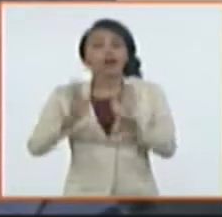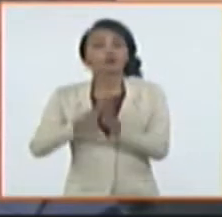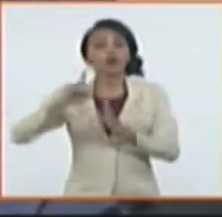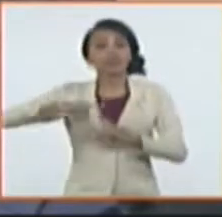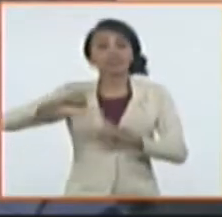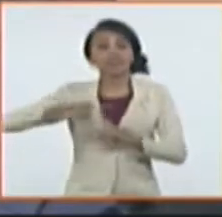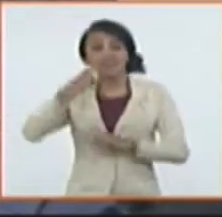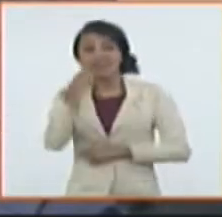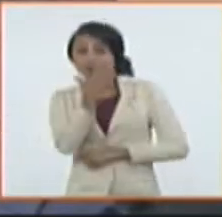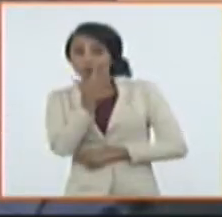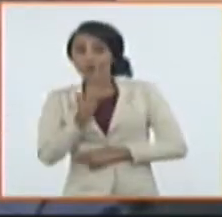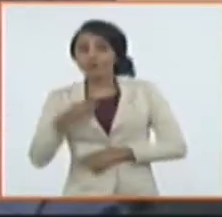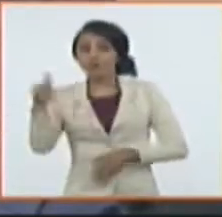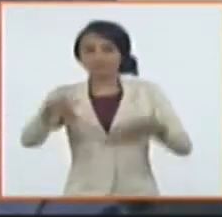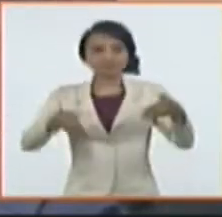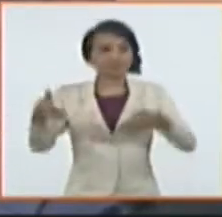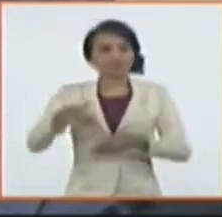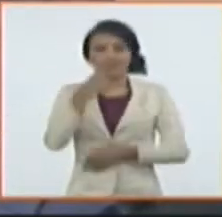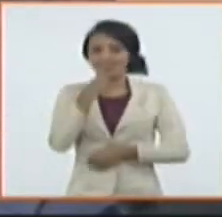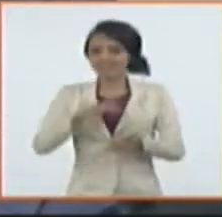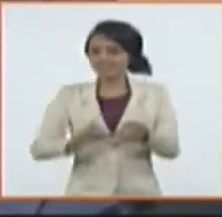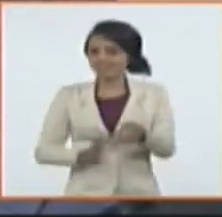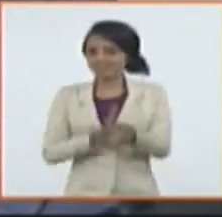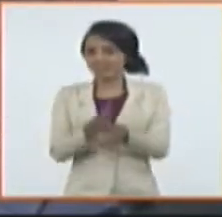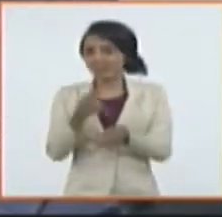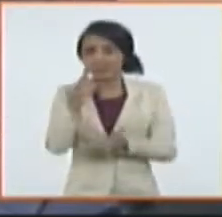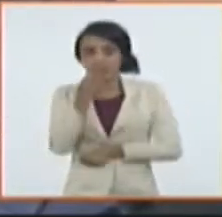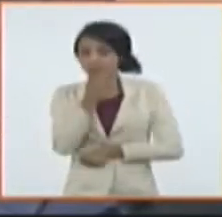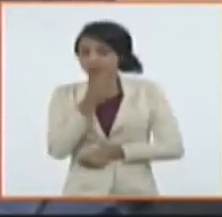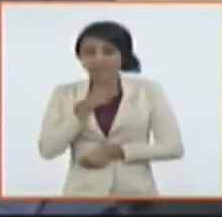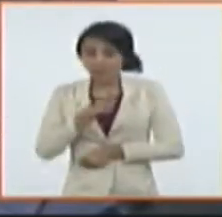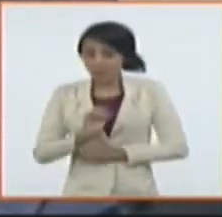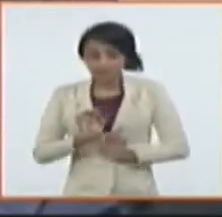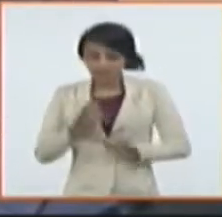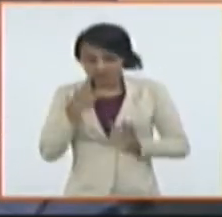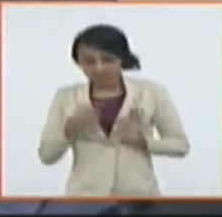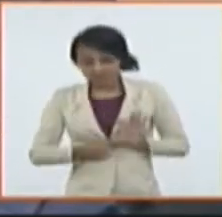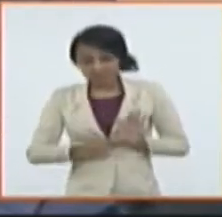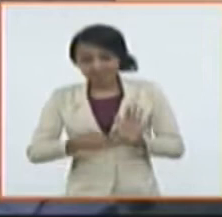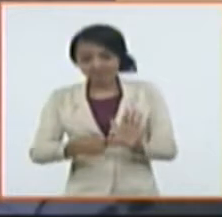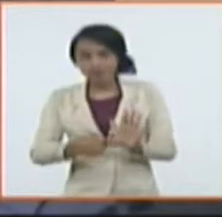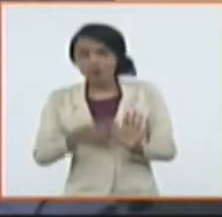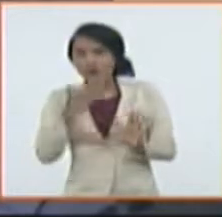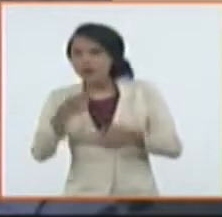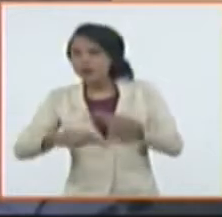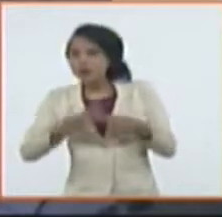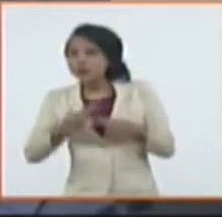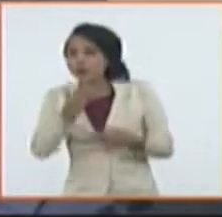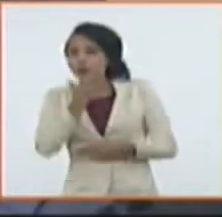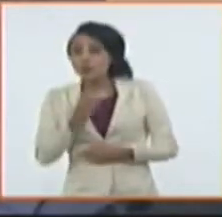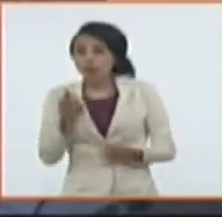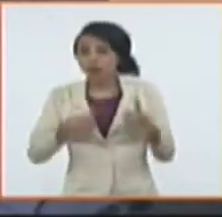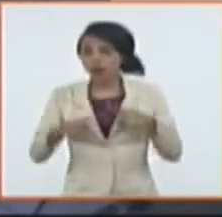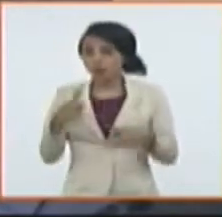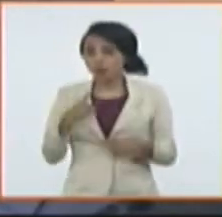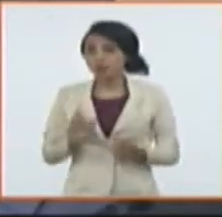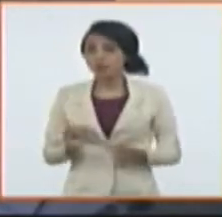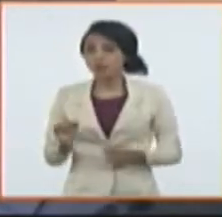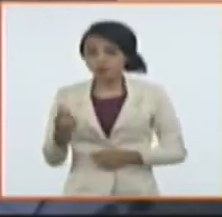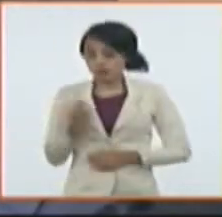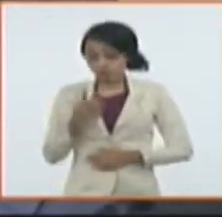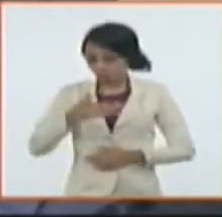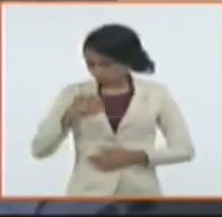enfrentamiento de la COVID, que los hemos tenido, tenemos los ejemplos vivos de cómo lo han hecho. algunos incluso que se movilizaron por ellos